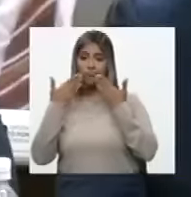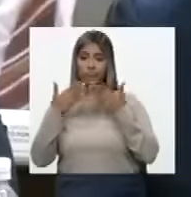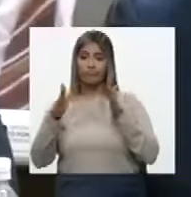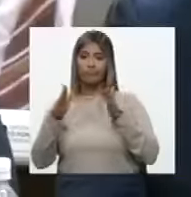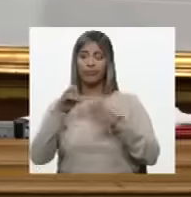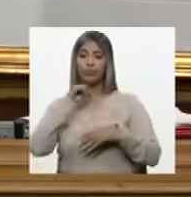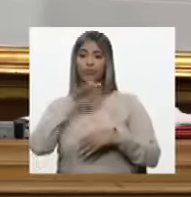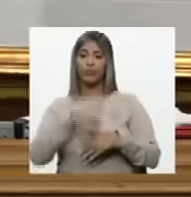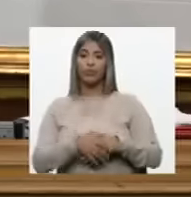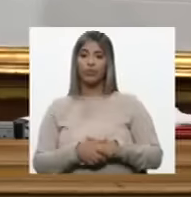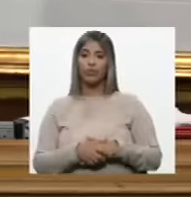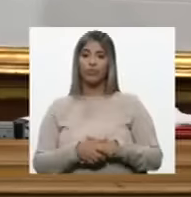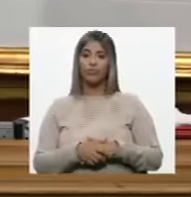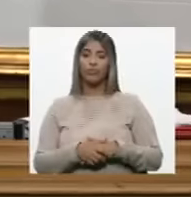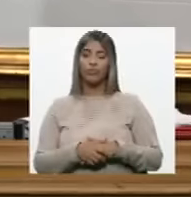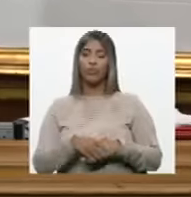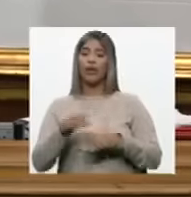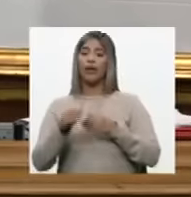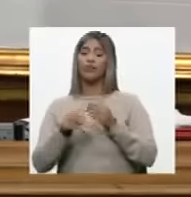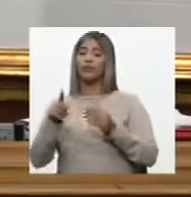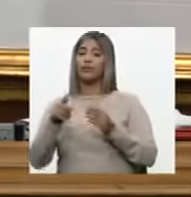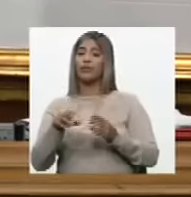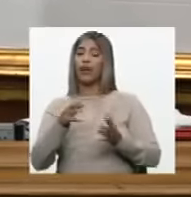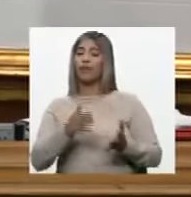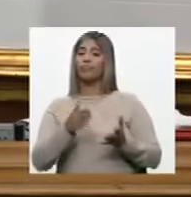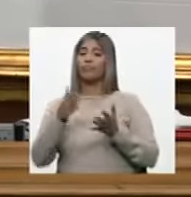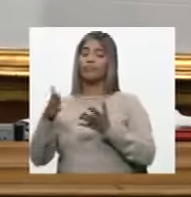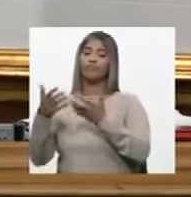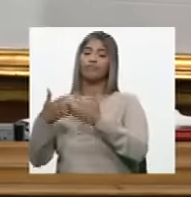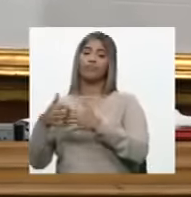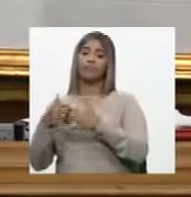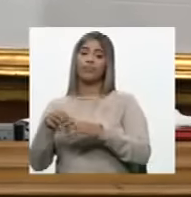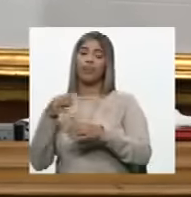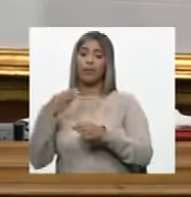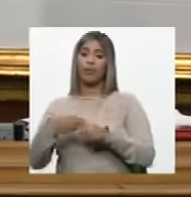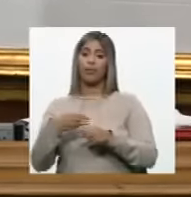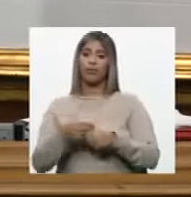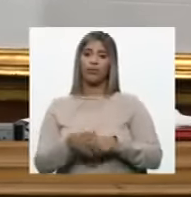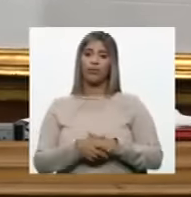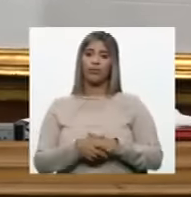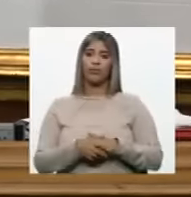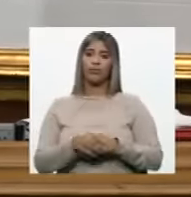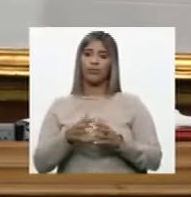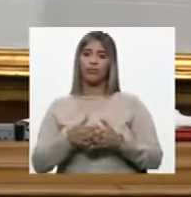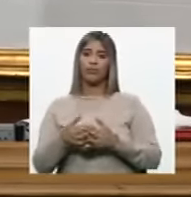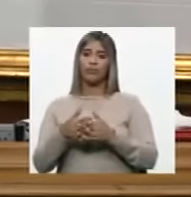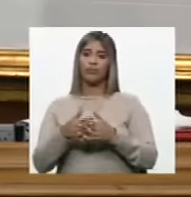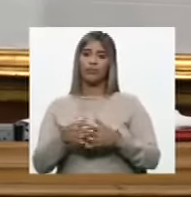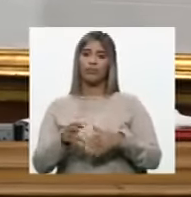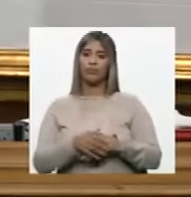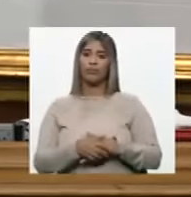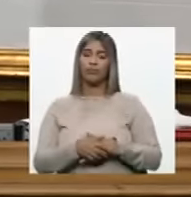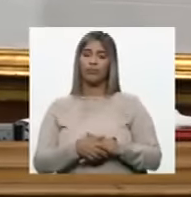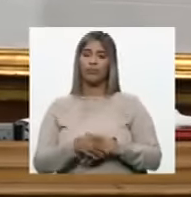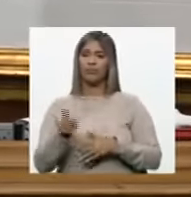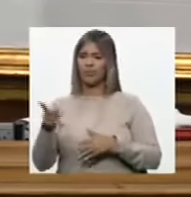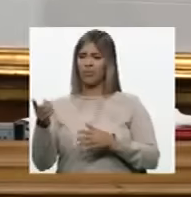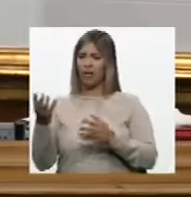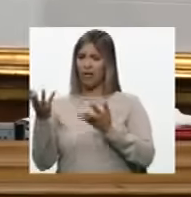historia, que fue hecha para entregarle la industria petrolera a los gringos. No me venga usted a hablar de industria